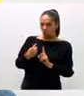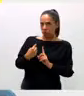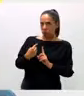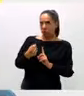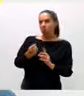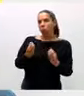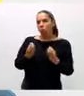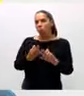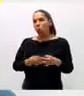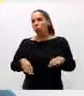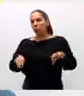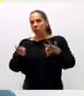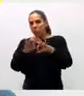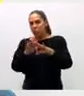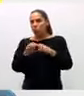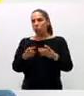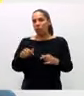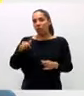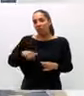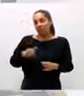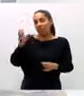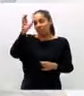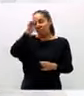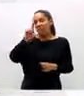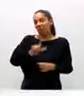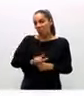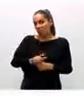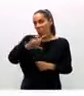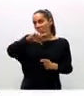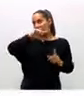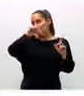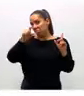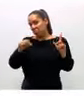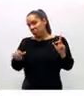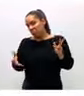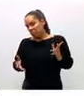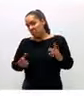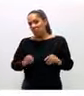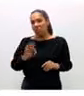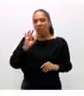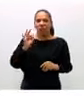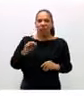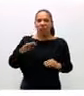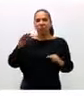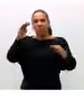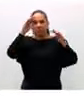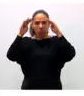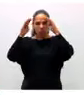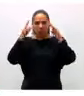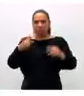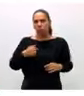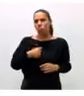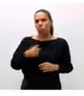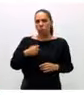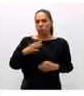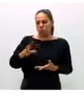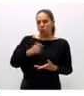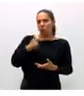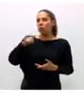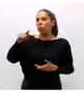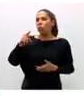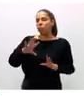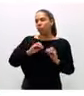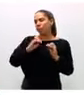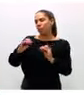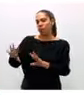es gano-pierdes. Tenemos que, como docentes, como educadoras y educadores, promover